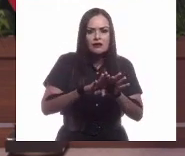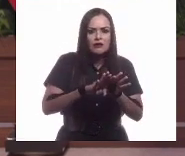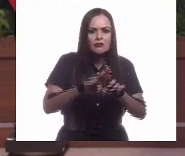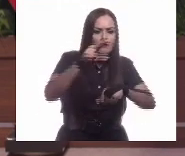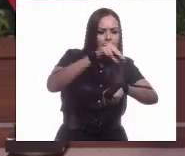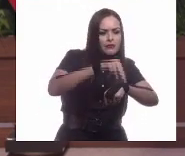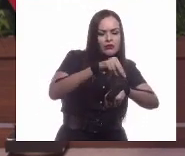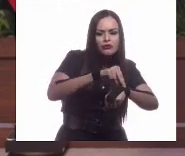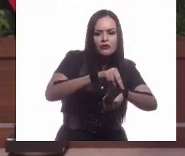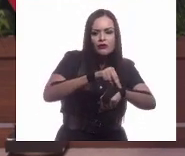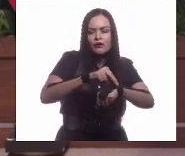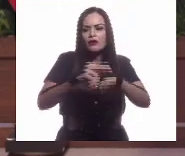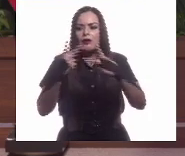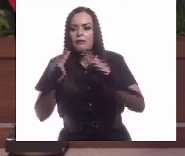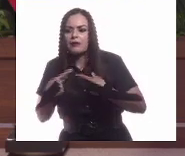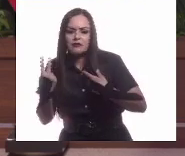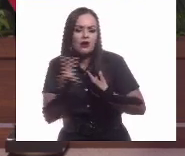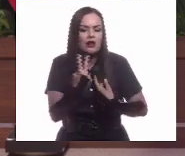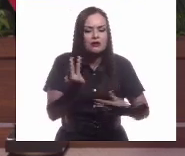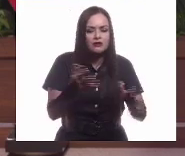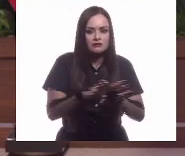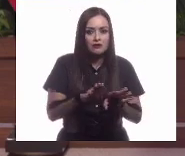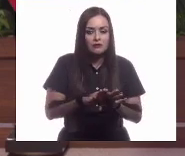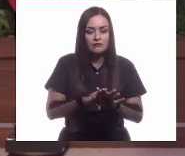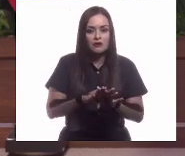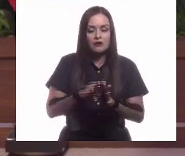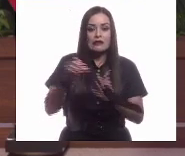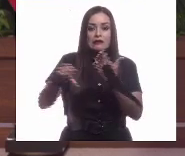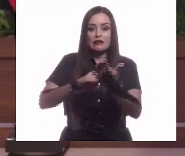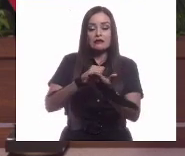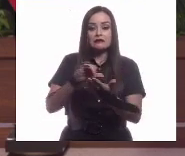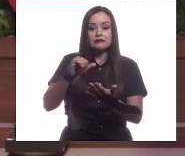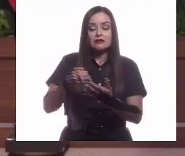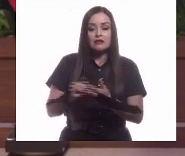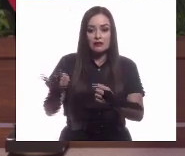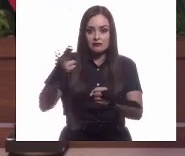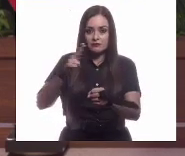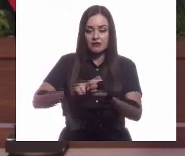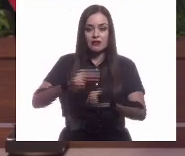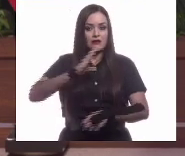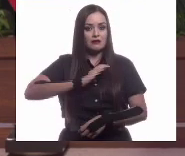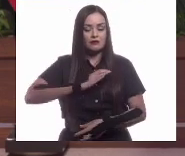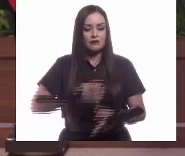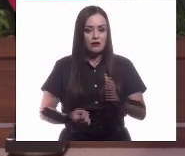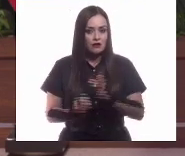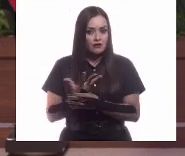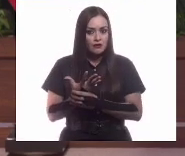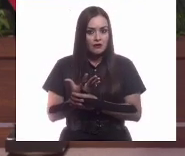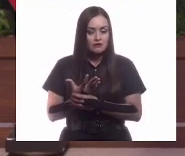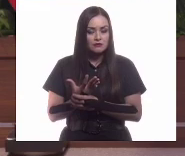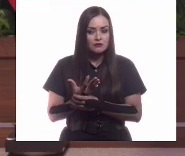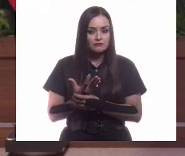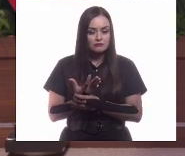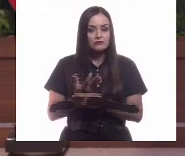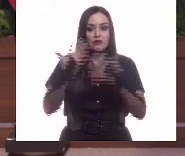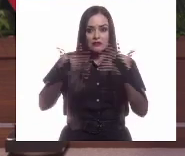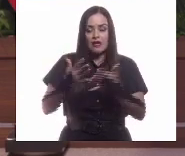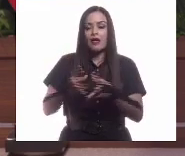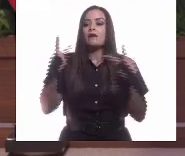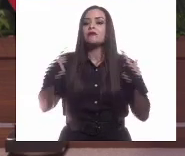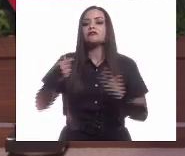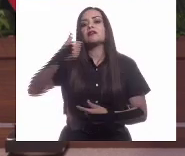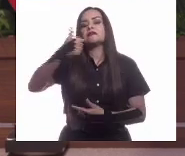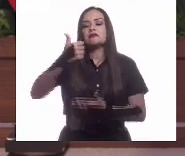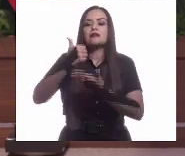y pacientes. Nuestro nuevo Centro Estatal de Oncología acreditó 6 servicios de alta especialidad.